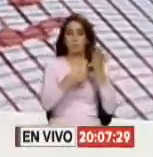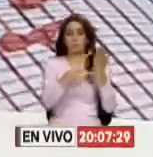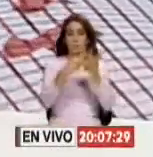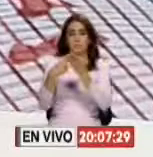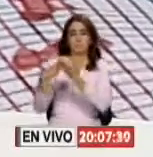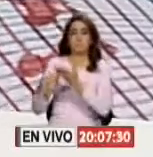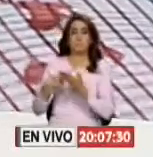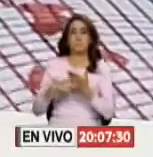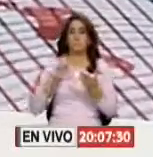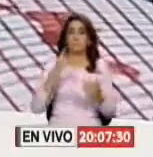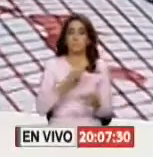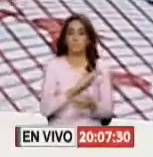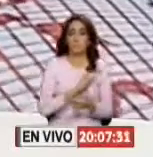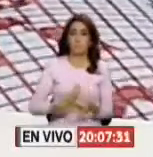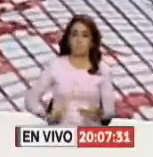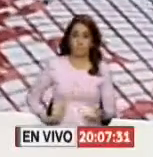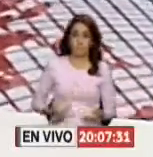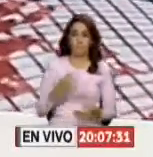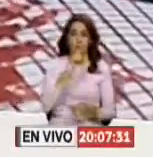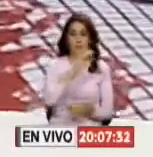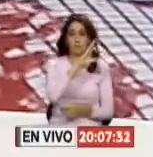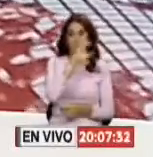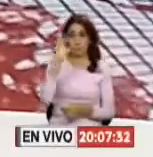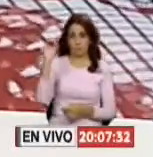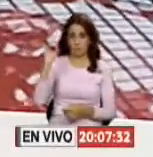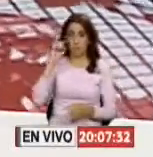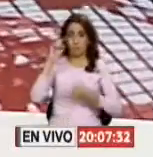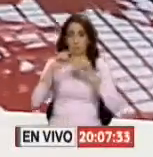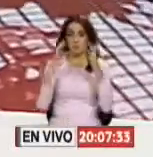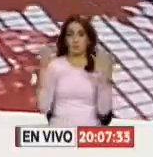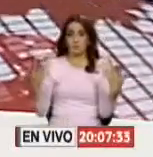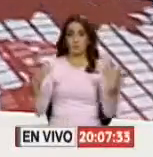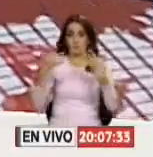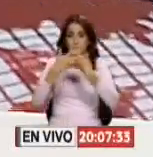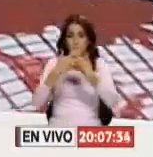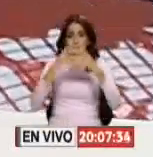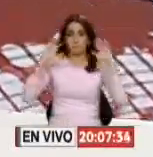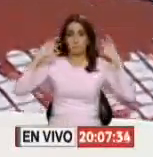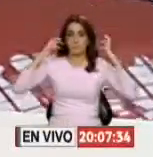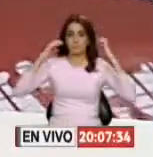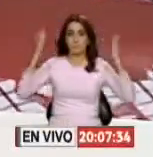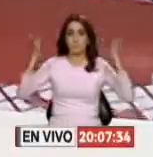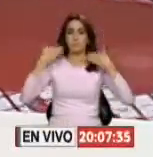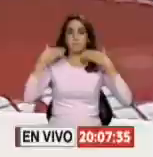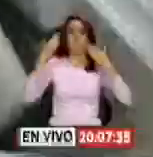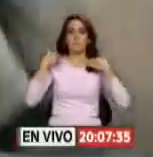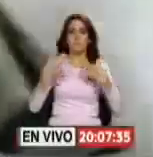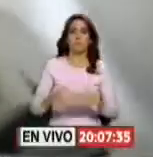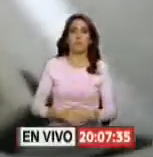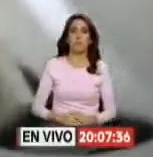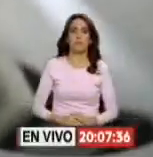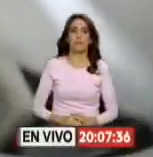el vicepresidente de la República, Otto Sonnenhausner, en un enlace radial en la ciudad de Guayaquil.